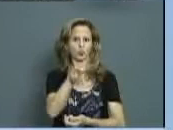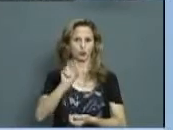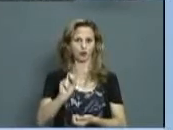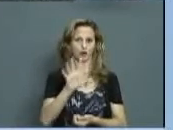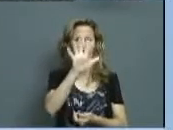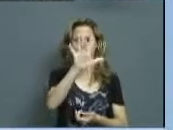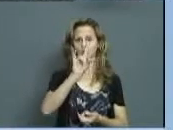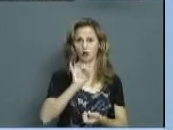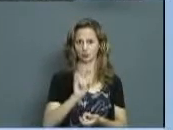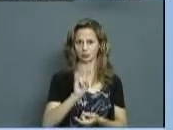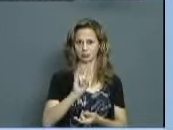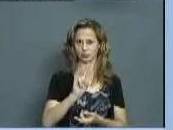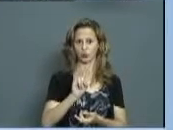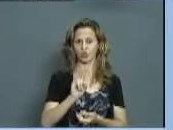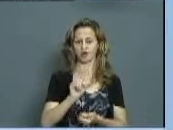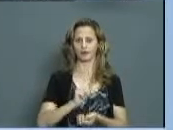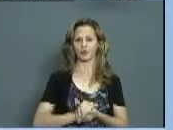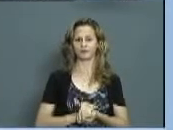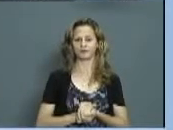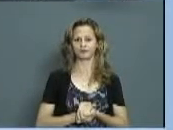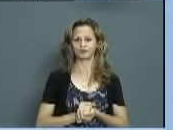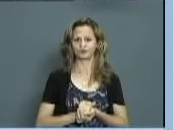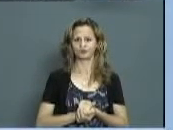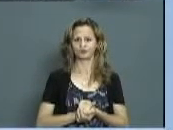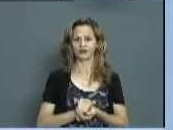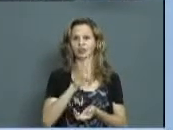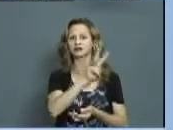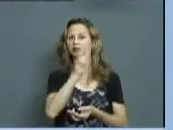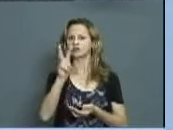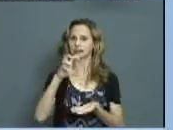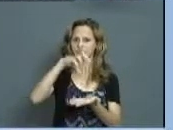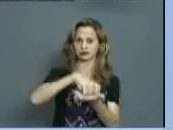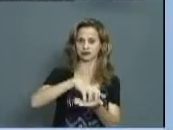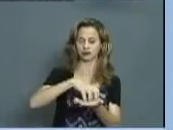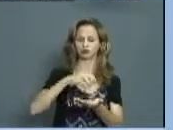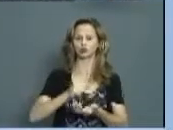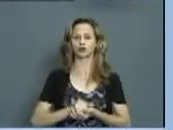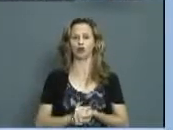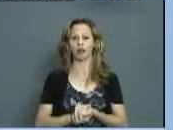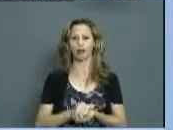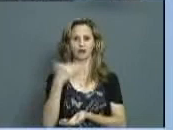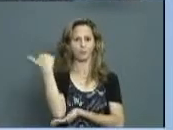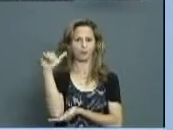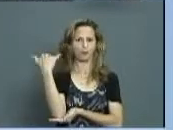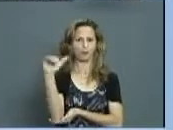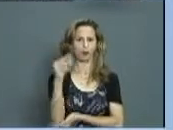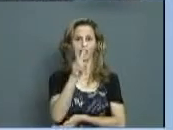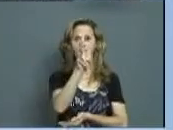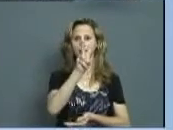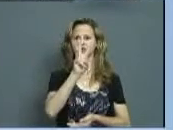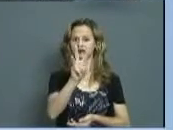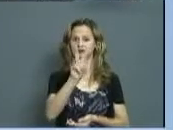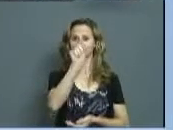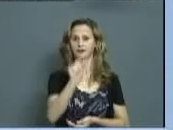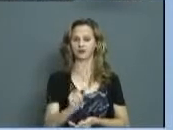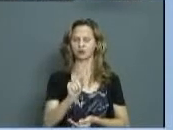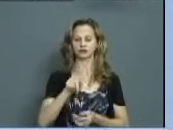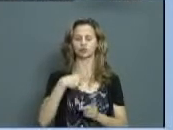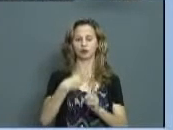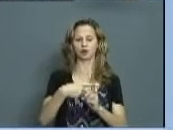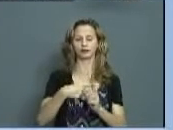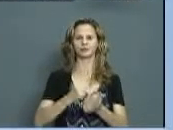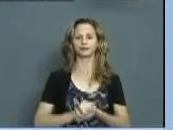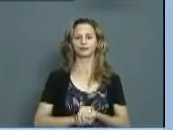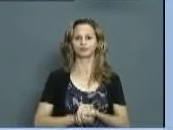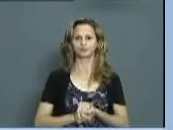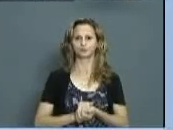casos. Área de salud René Ávila Reyes, 33 positivos. Área de salud Pedro Díaz Cuello, 23 diagnosticados con la enfermedad. Área